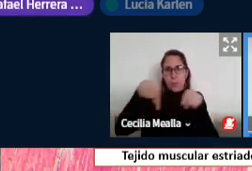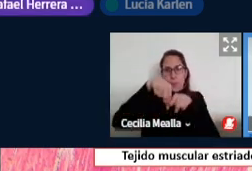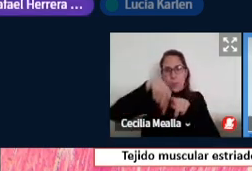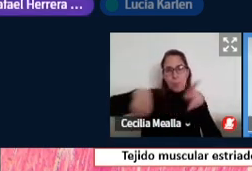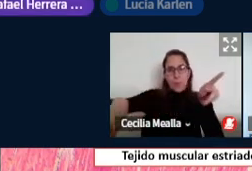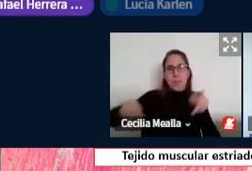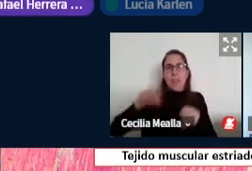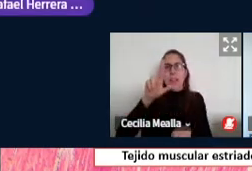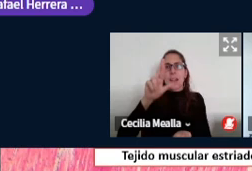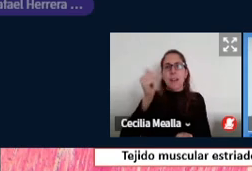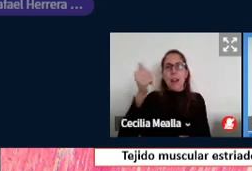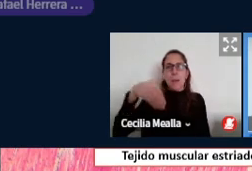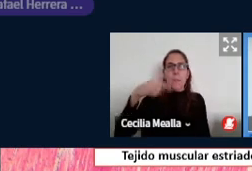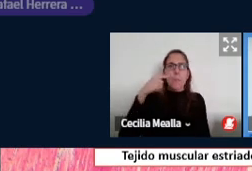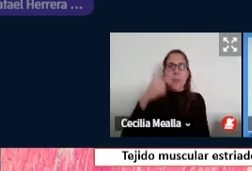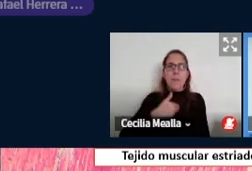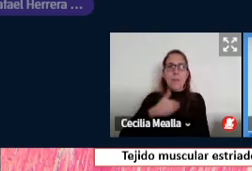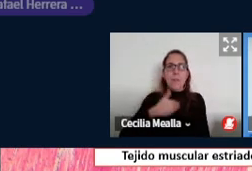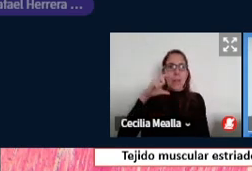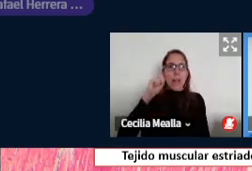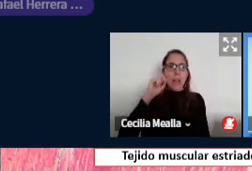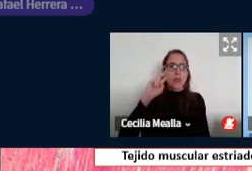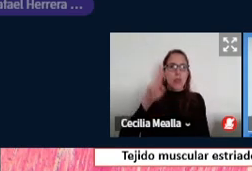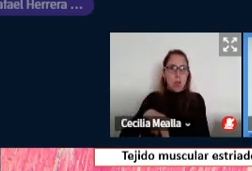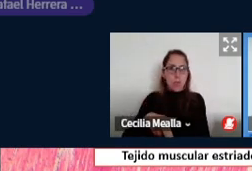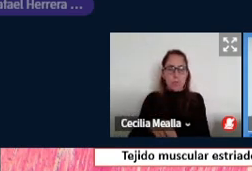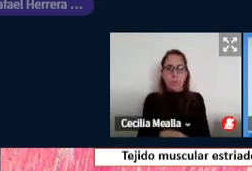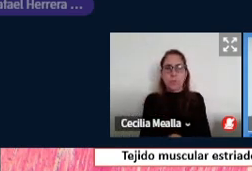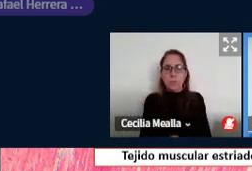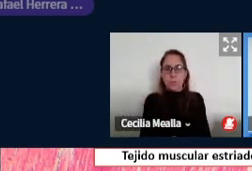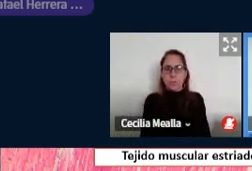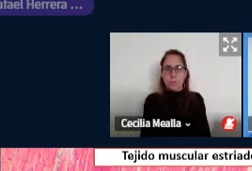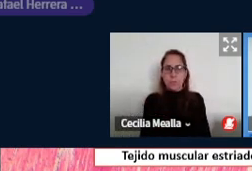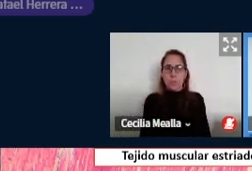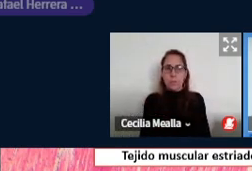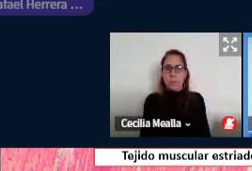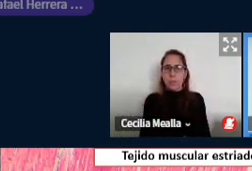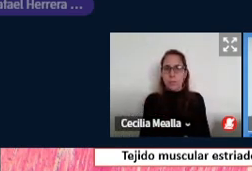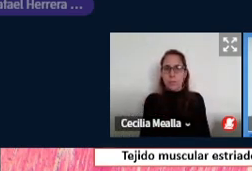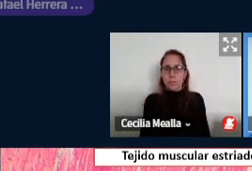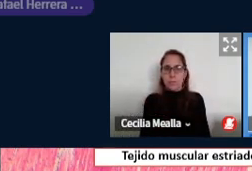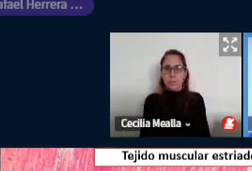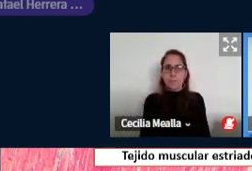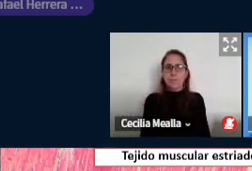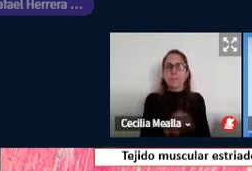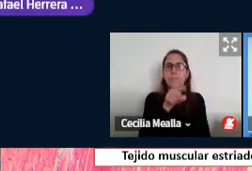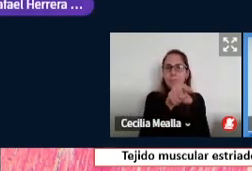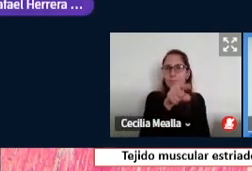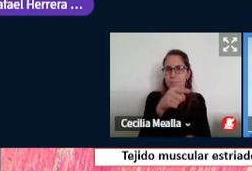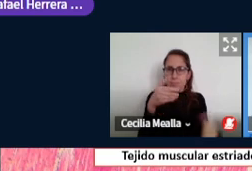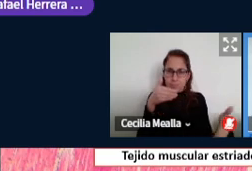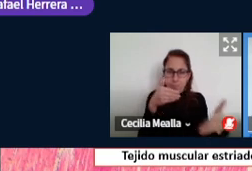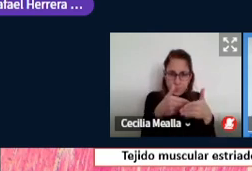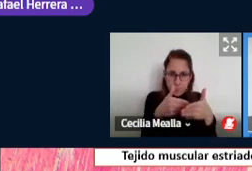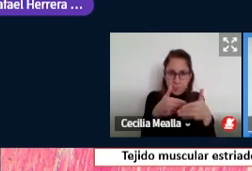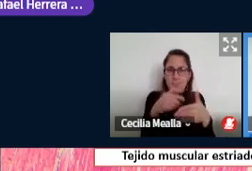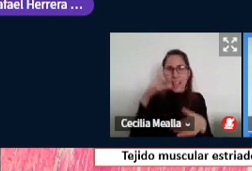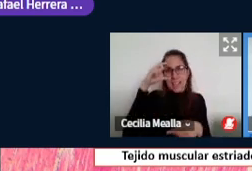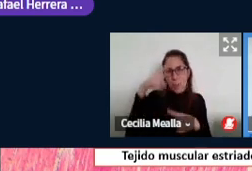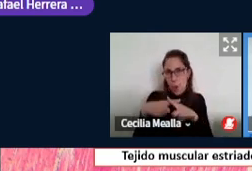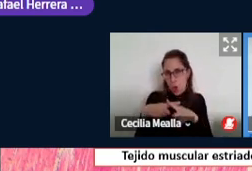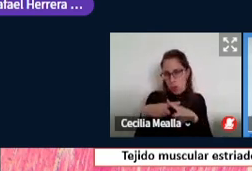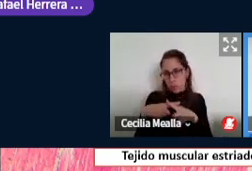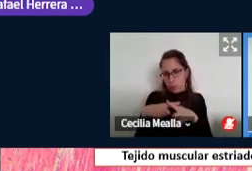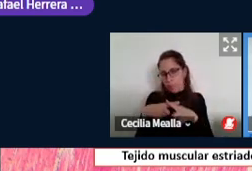está una ramificación. las ramificaciones. ¿Sí? Si bien acá es un aumento un